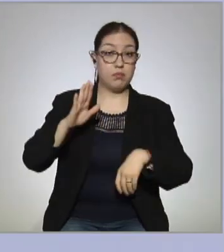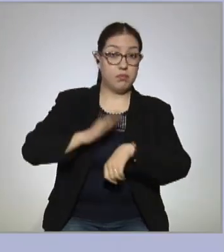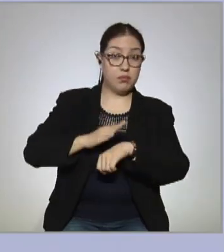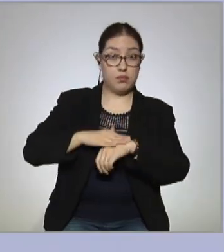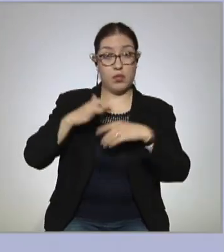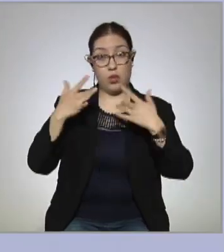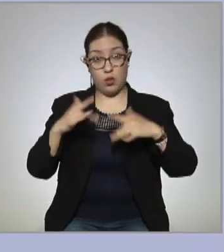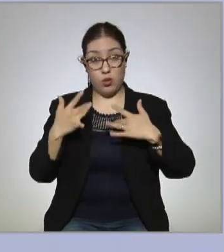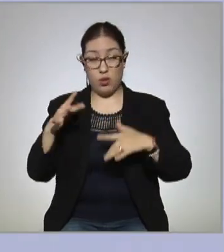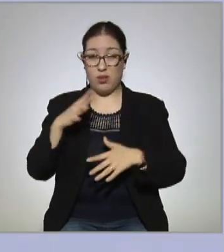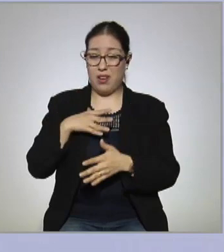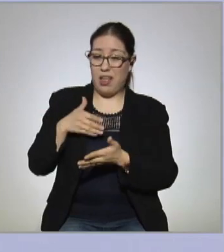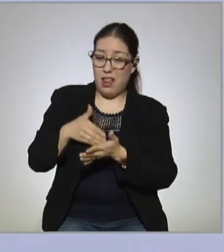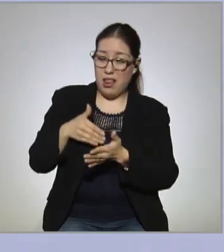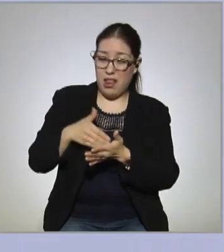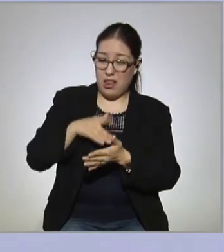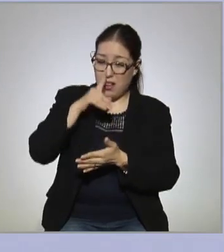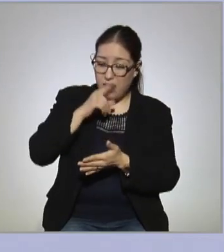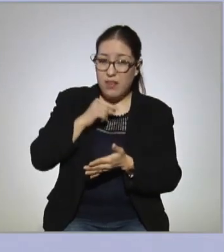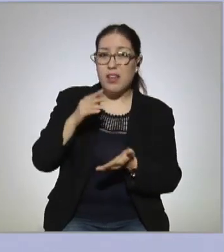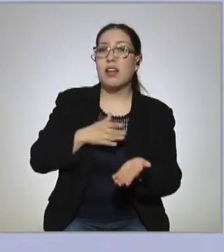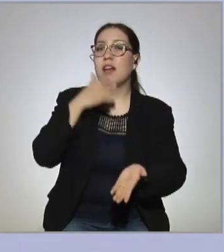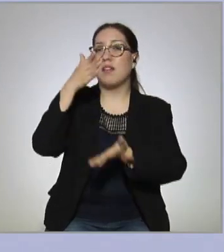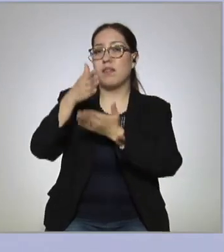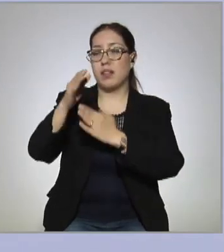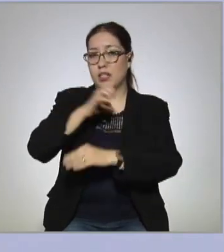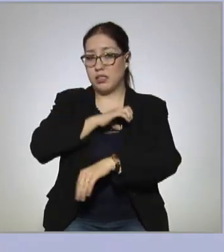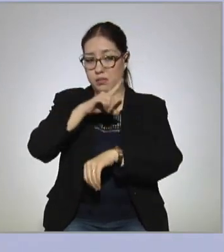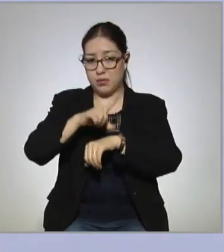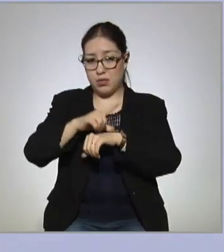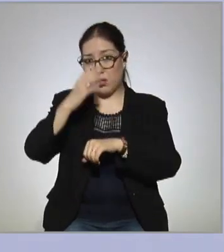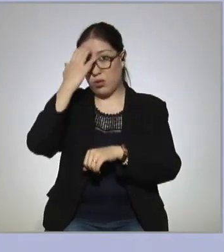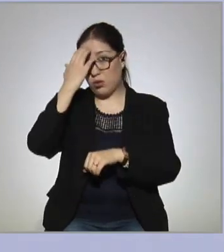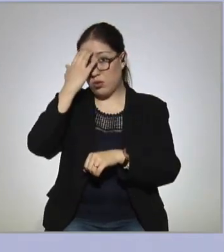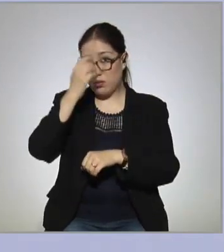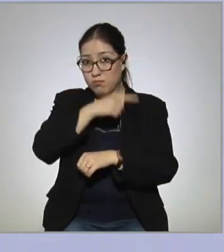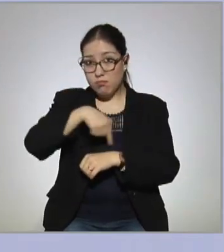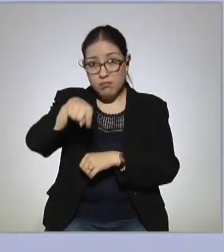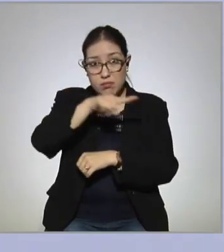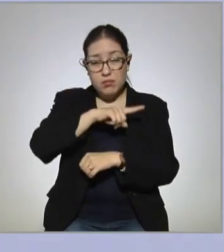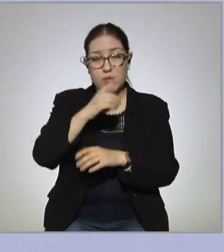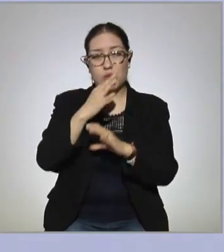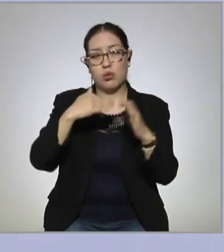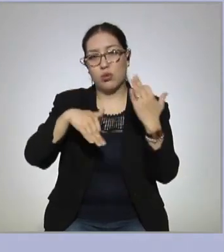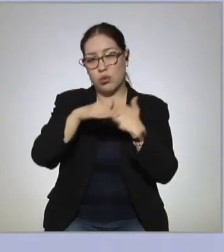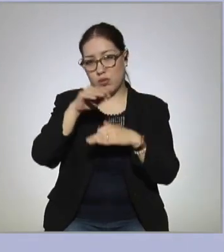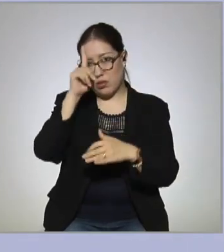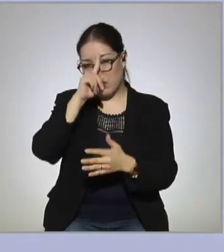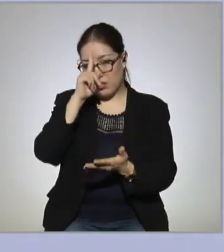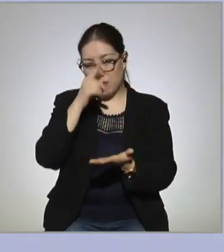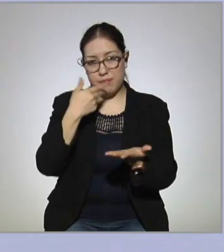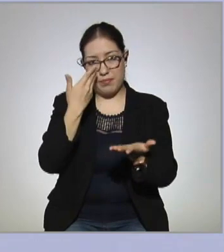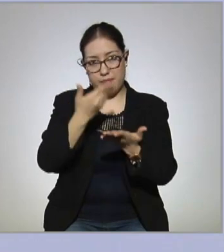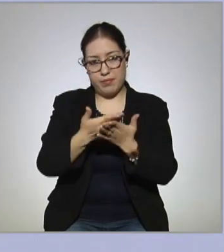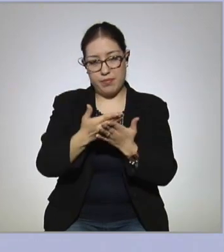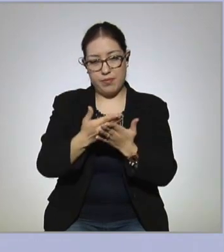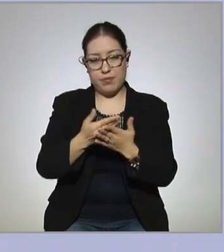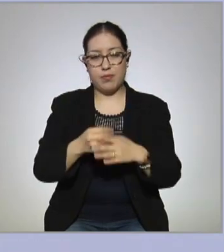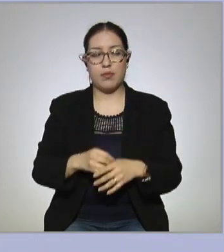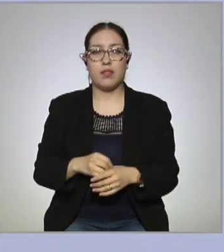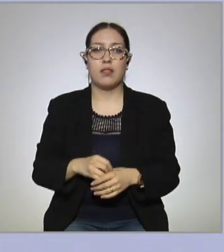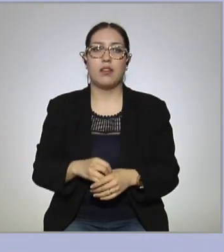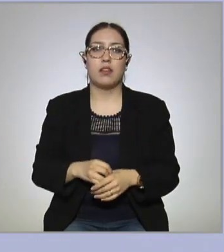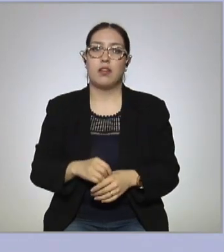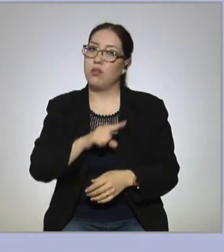hay limitación funcional, acudir a un especialista, tomar en consideración todos los aspectos, todas las recomendaciones que nos puedan dar y no tras hacer los